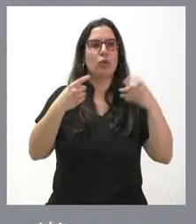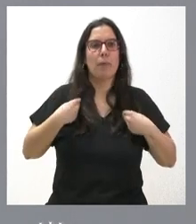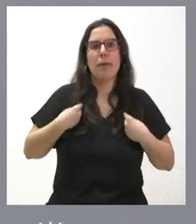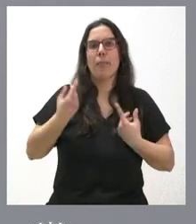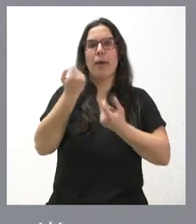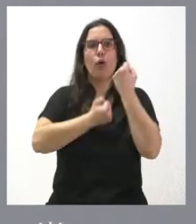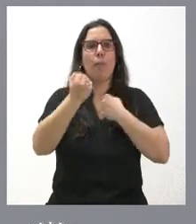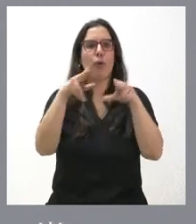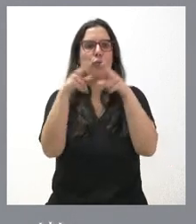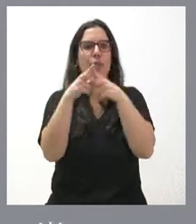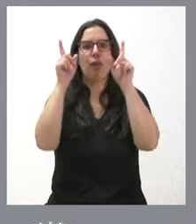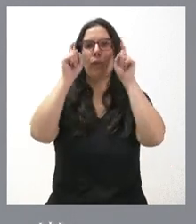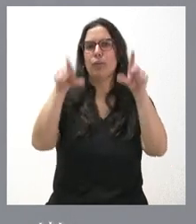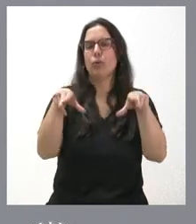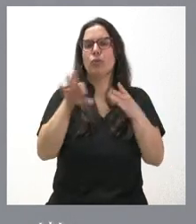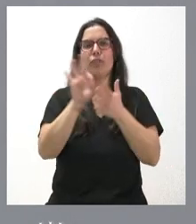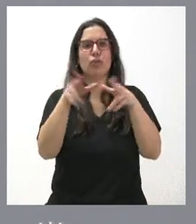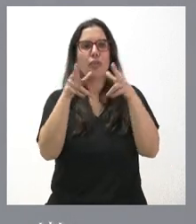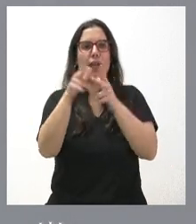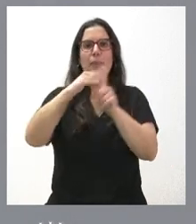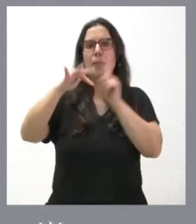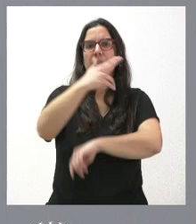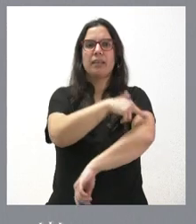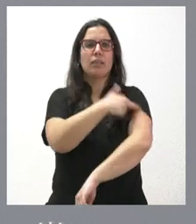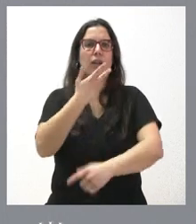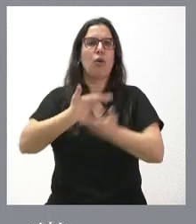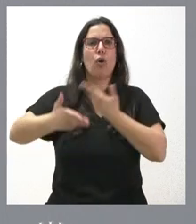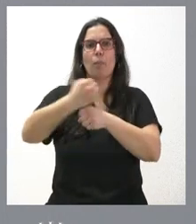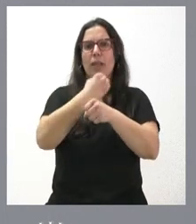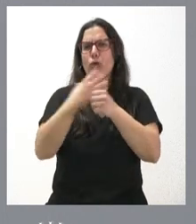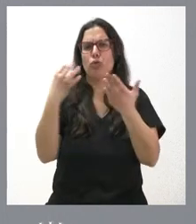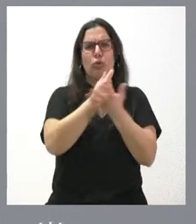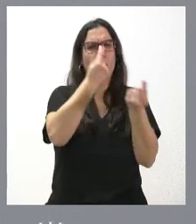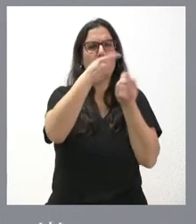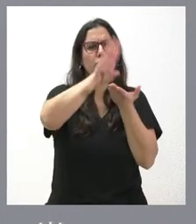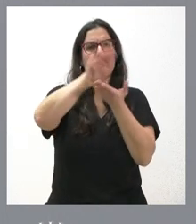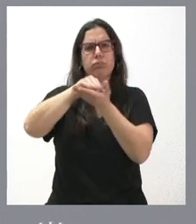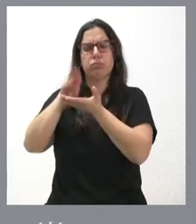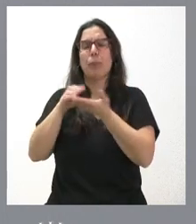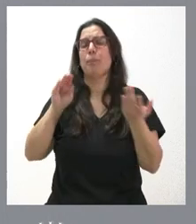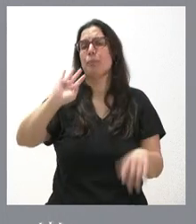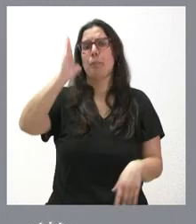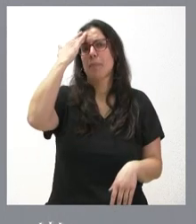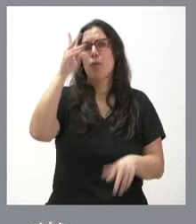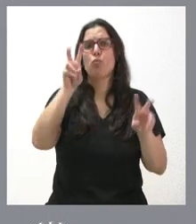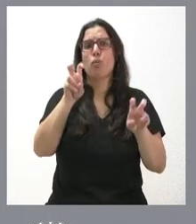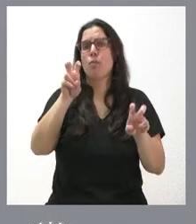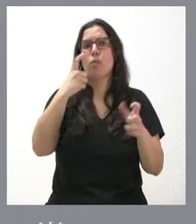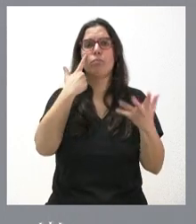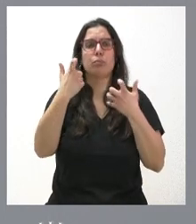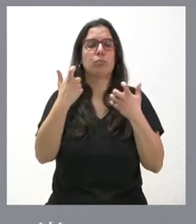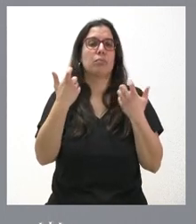cultural de servicios sociales medioambiental sanitario y de cooperación entre las principales novedades